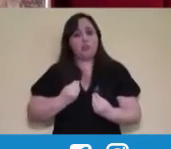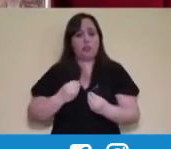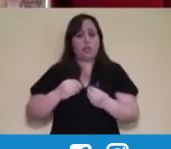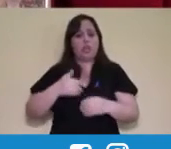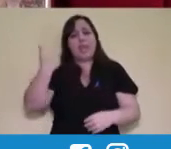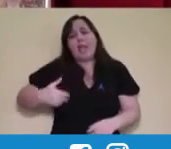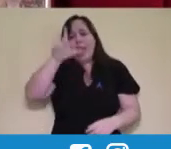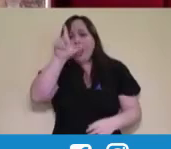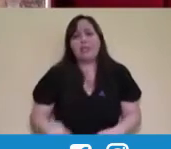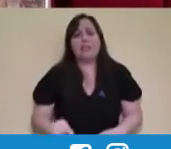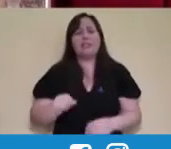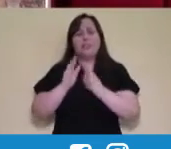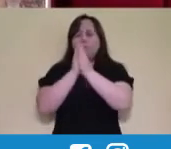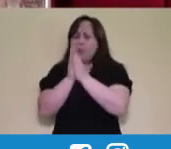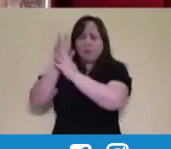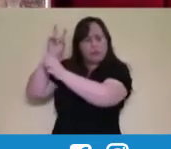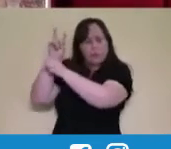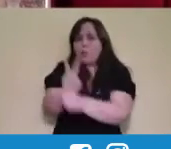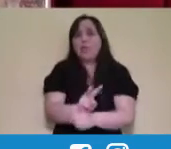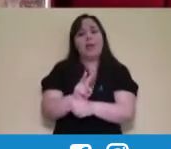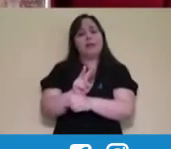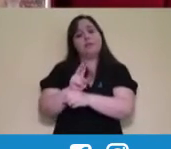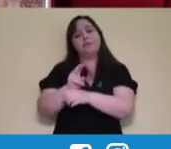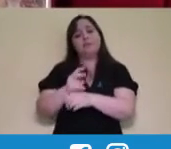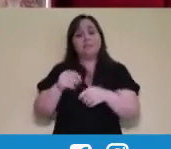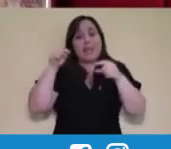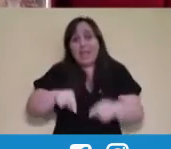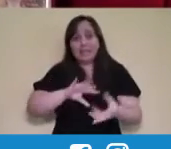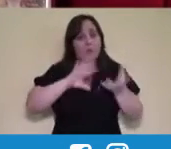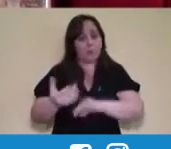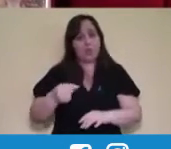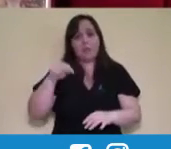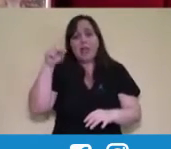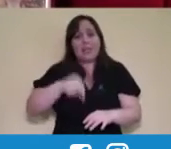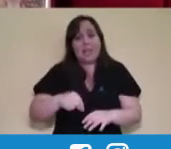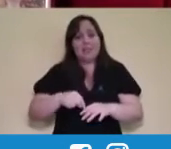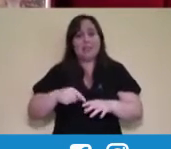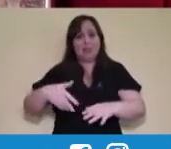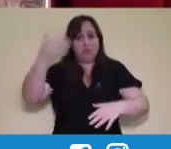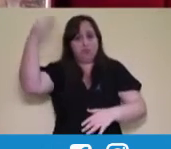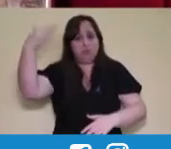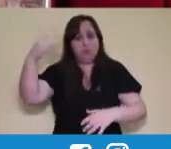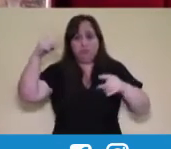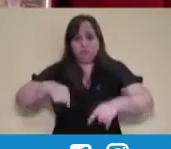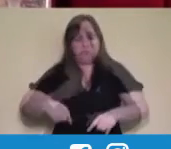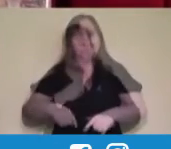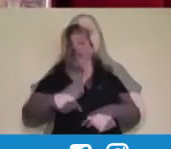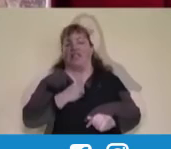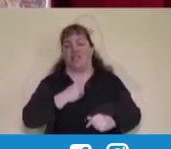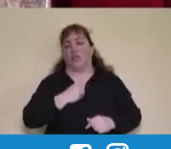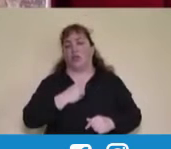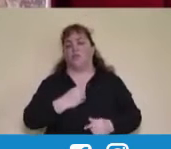argentino nunca parten su amor. De esta manera dejo inauguradas las sesiones ordinarias y la Asamblea